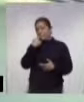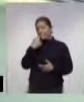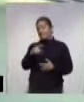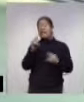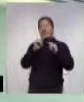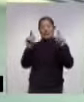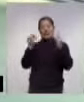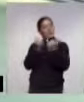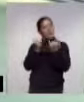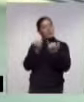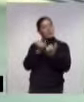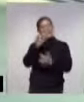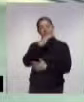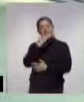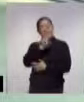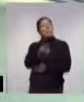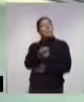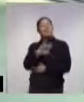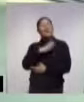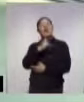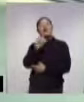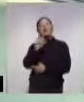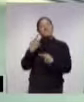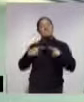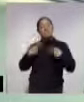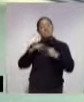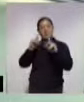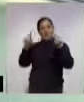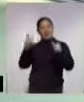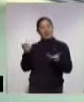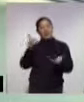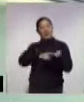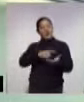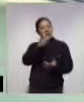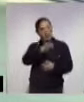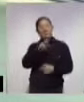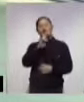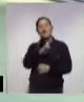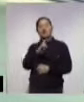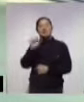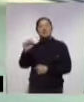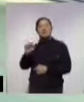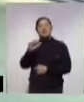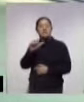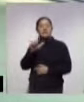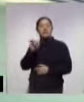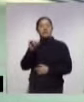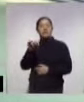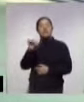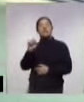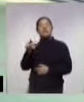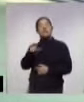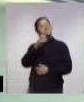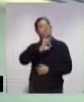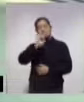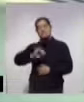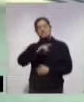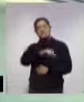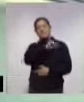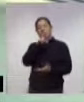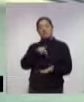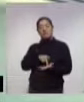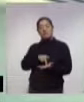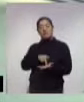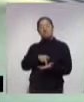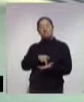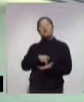también debe estar un poco de fiesta porque hay un tlaxcalteca en la escuadra. Se trata de Rodrigo Salinas, quien es originario de Apizaco y